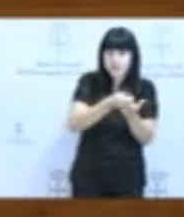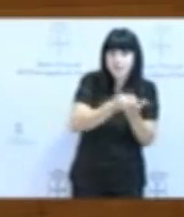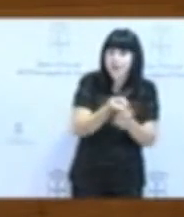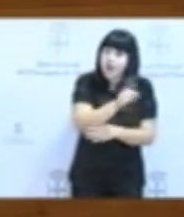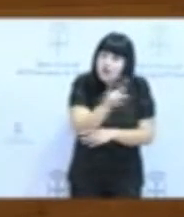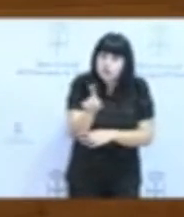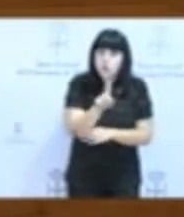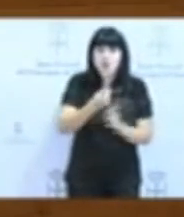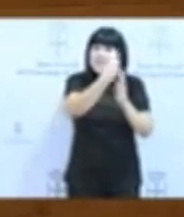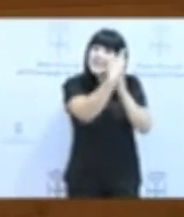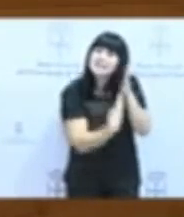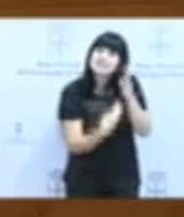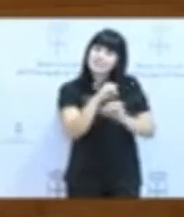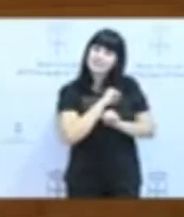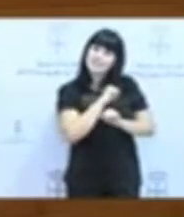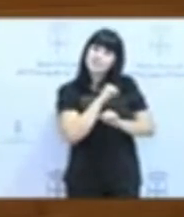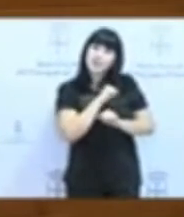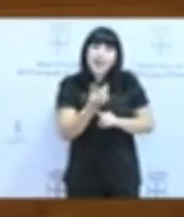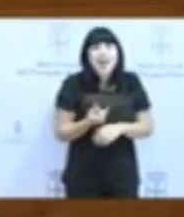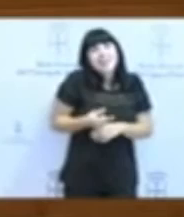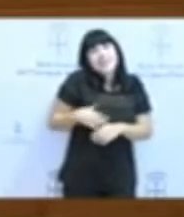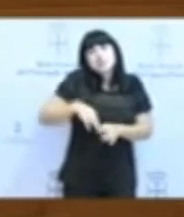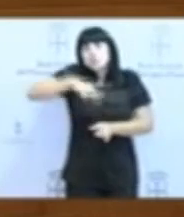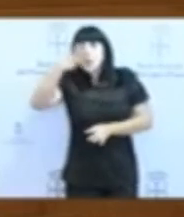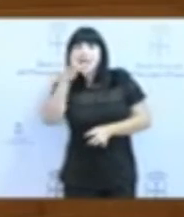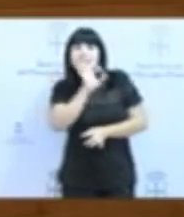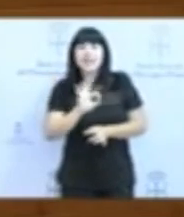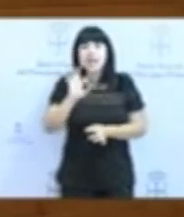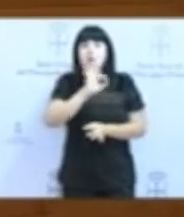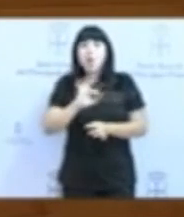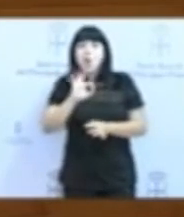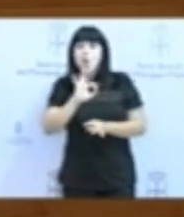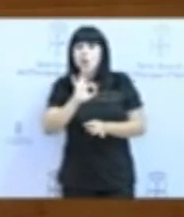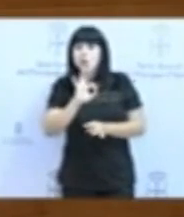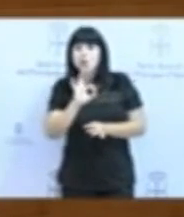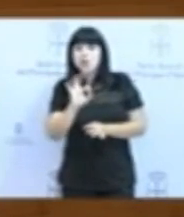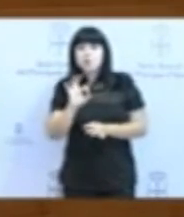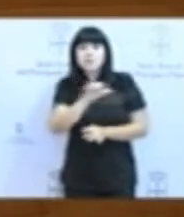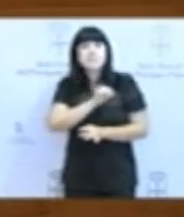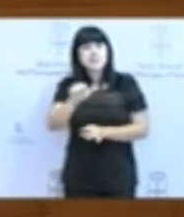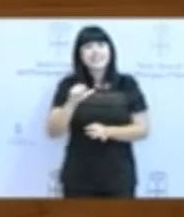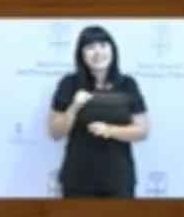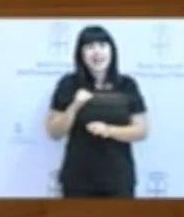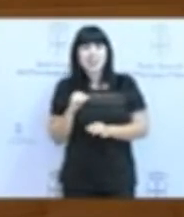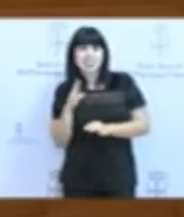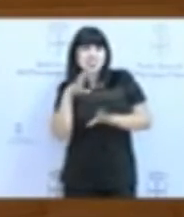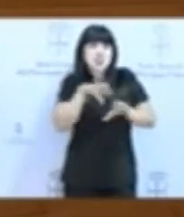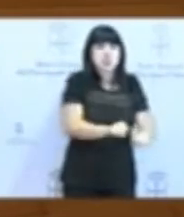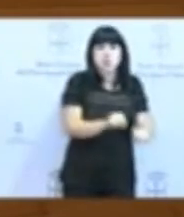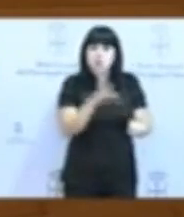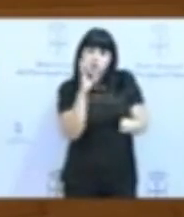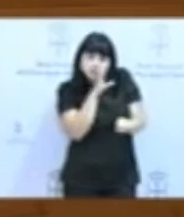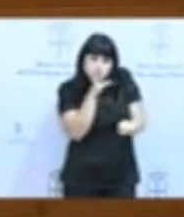sean una suerte o de ruleta rusa o de excusa para la privatización encubierta. Esos son el tipo de